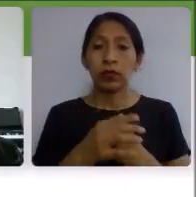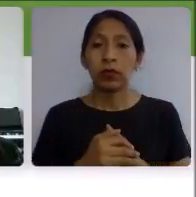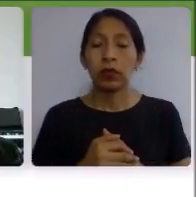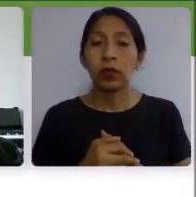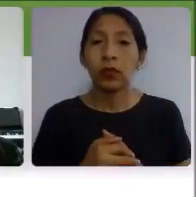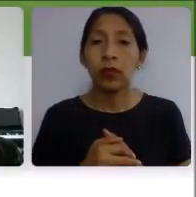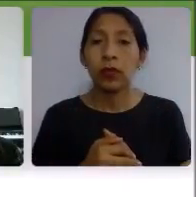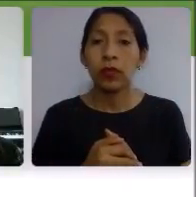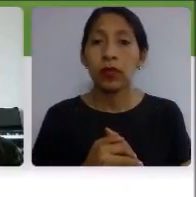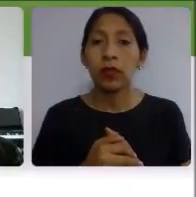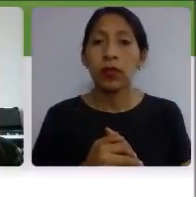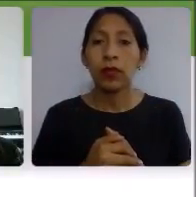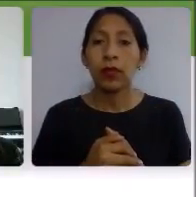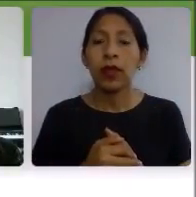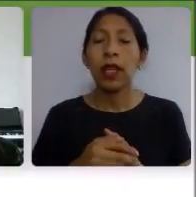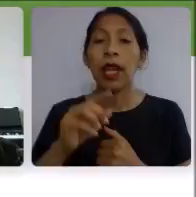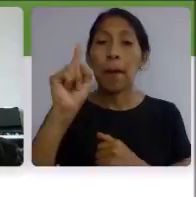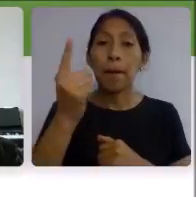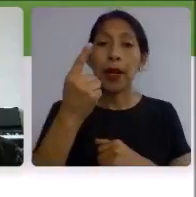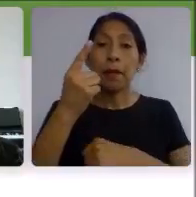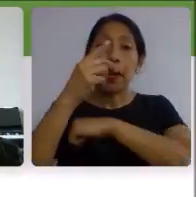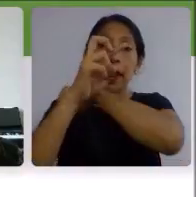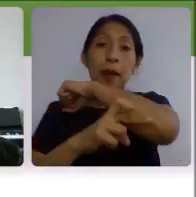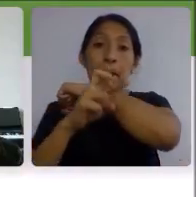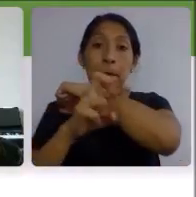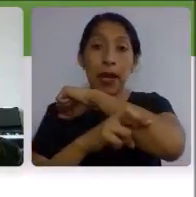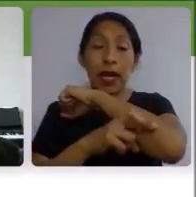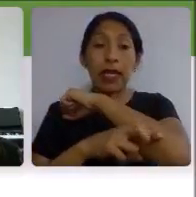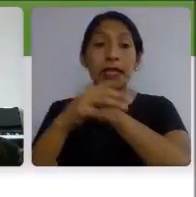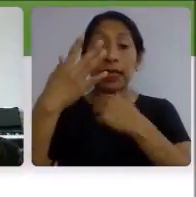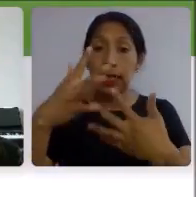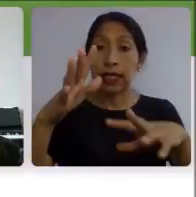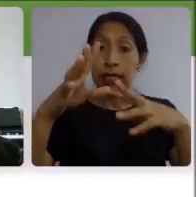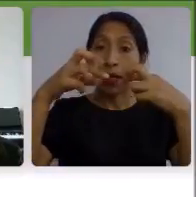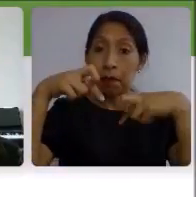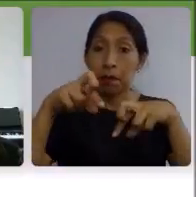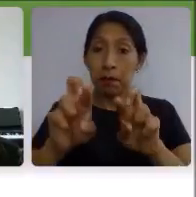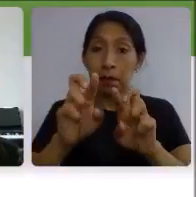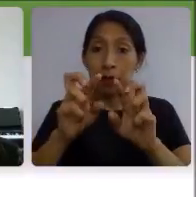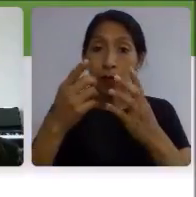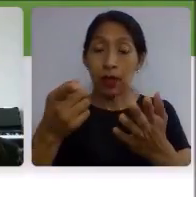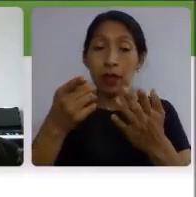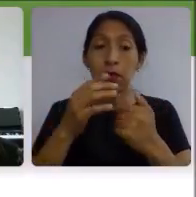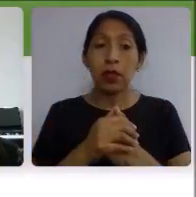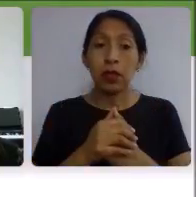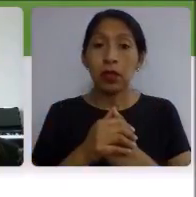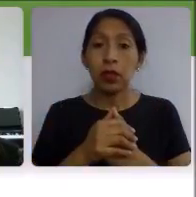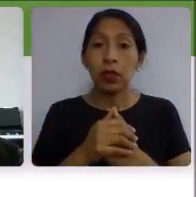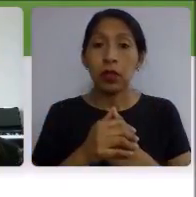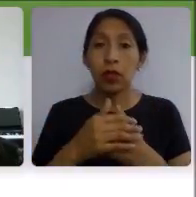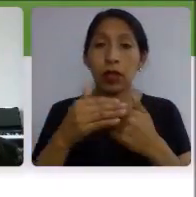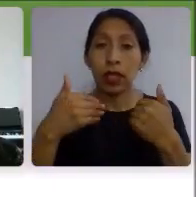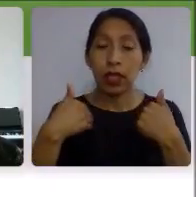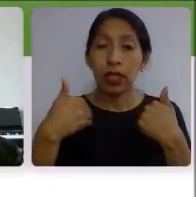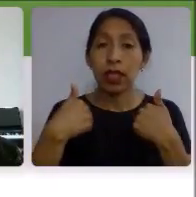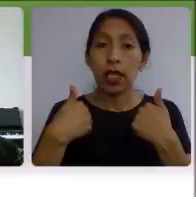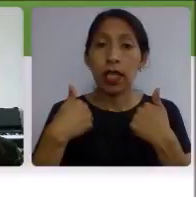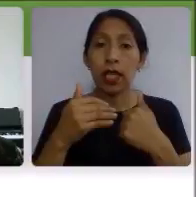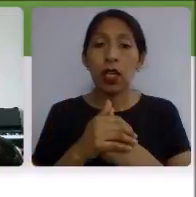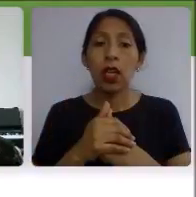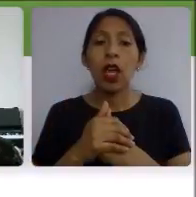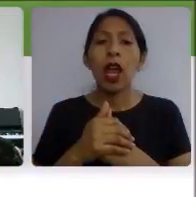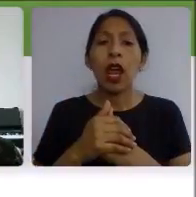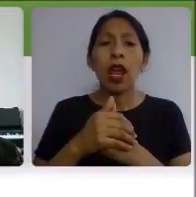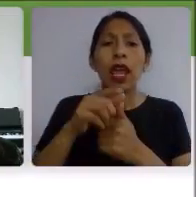que es el primer país en el mundo en autorizar el molnupiravir, que es este tratamiento en